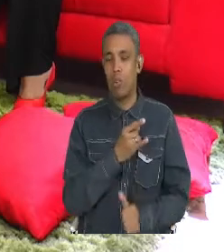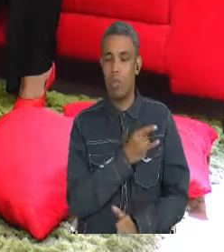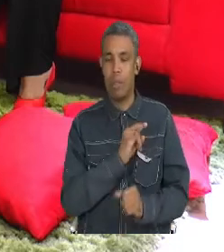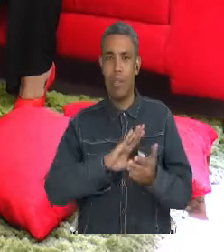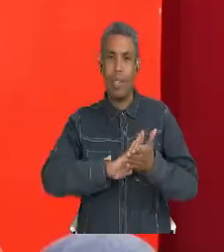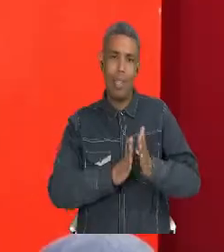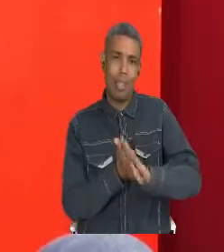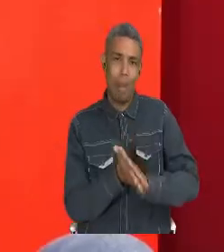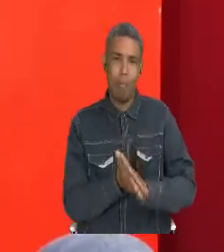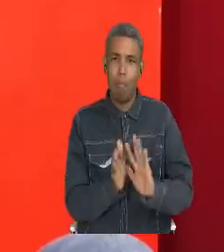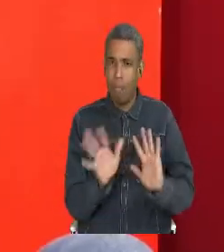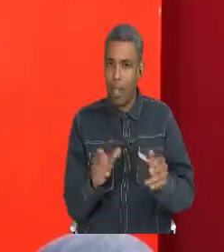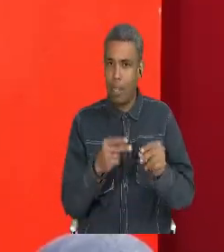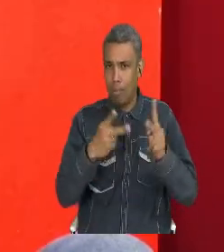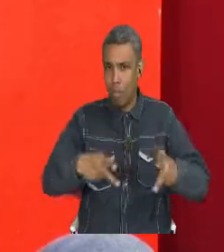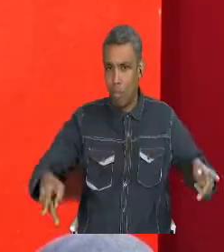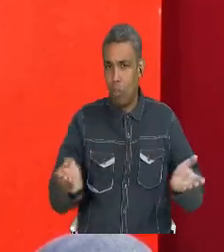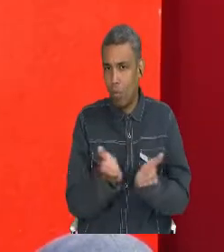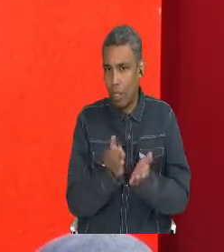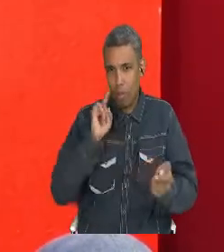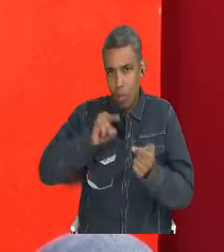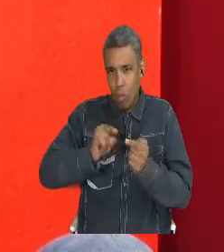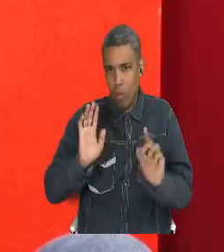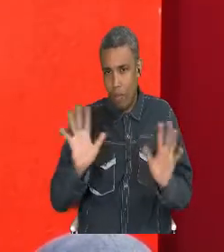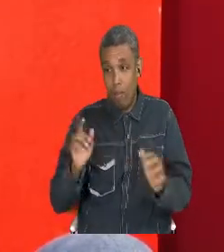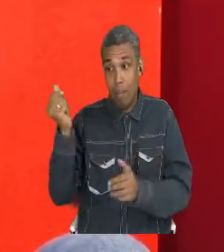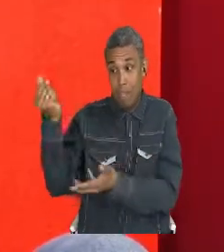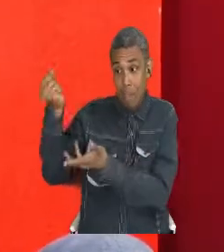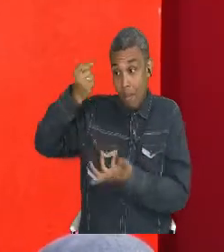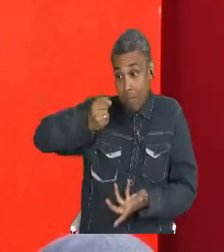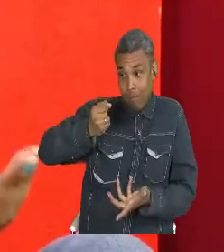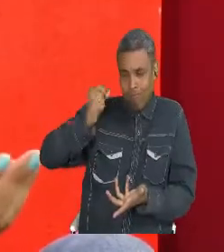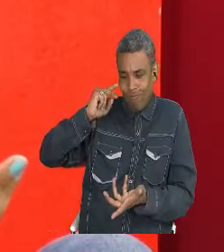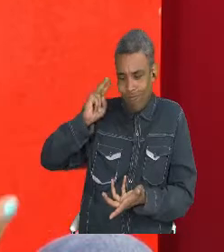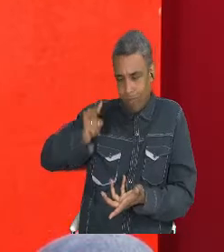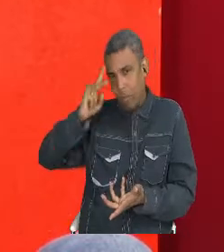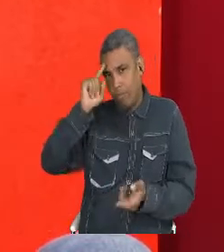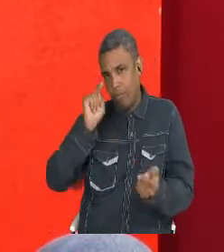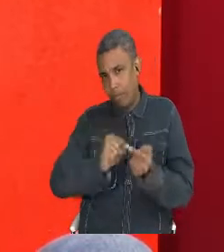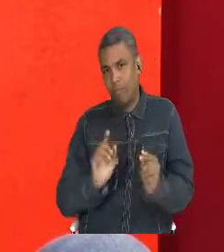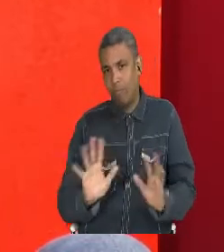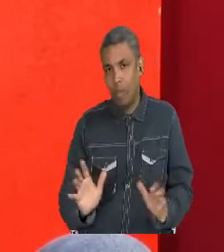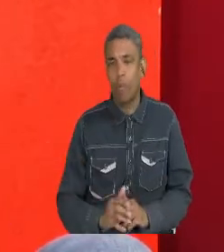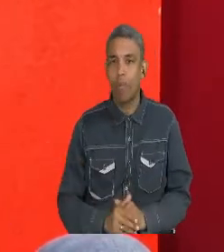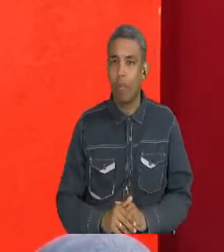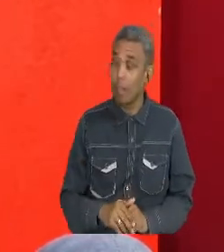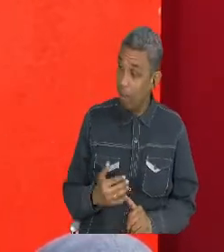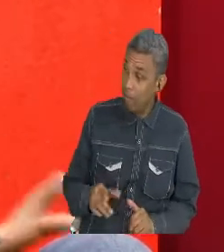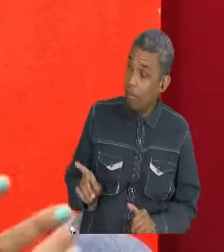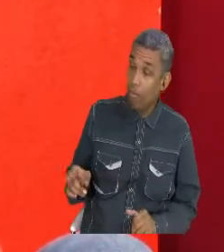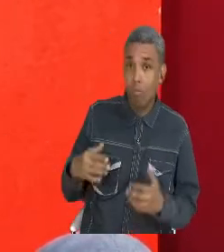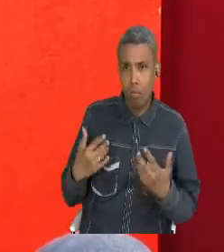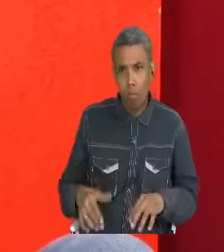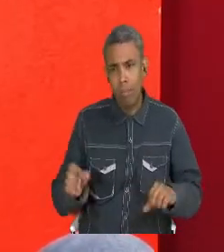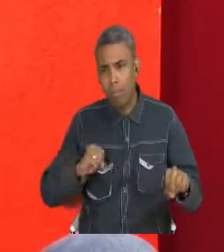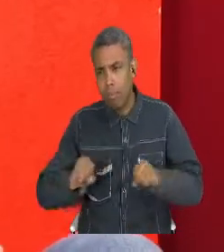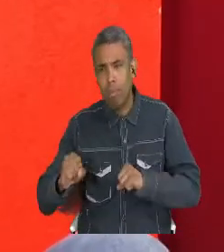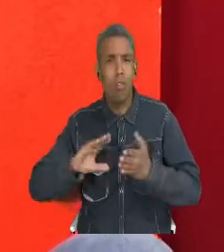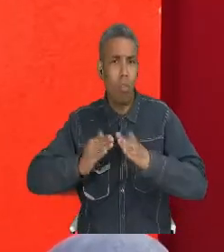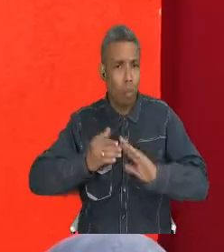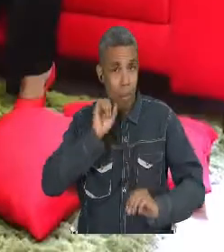en los estudiantes y en la comunidad educativa de Unipaz, ¿no? Sino que también están pensando en ayudar a las otras personas de